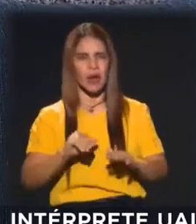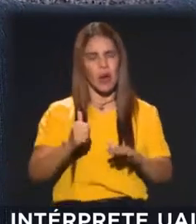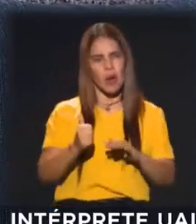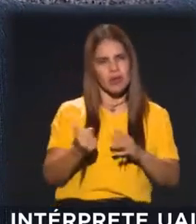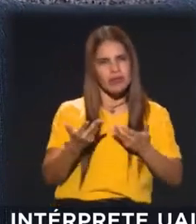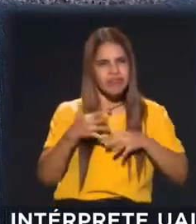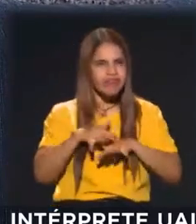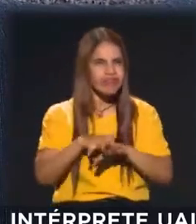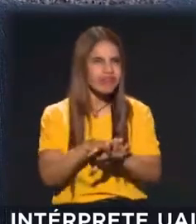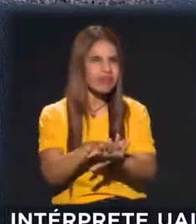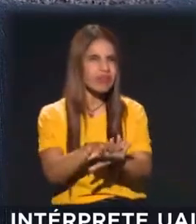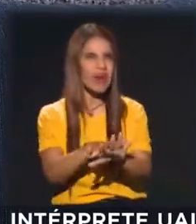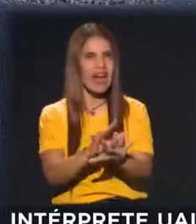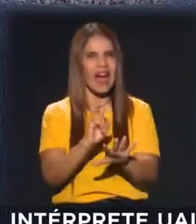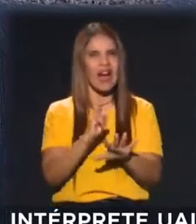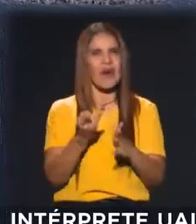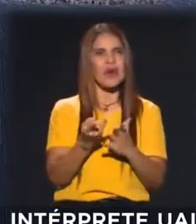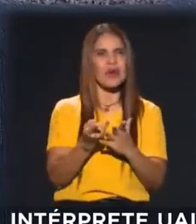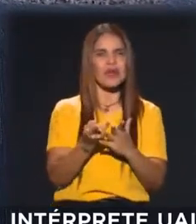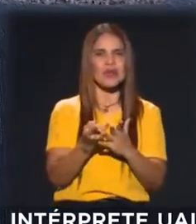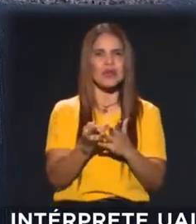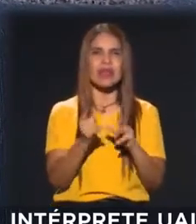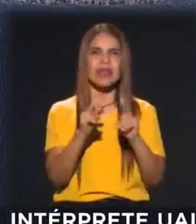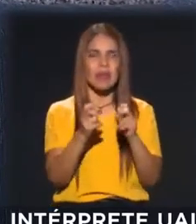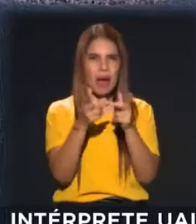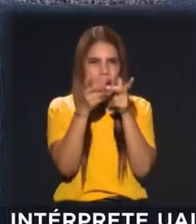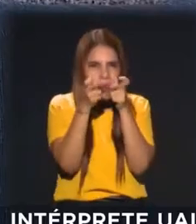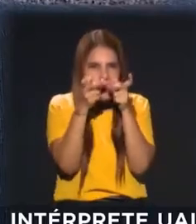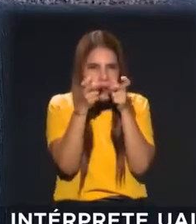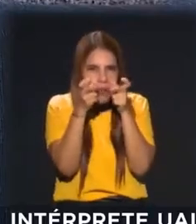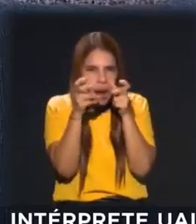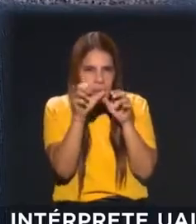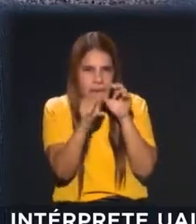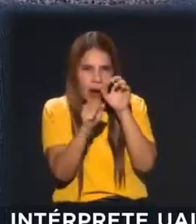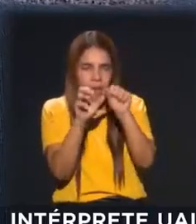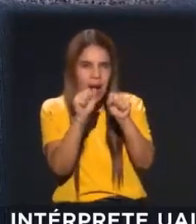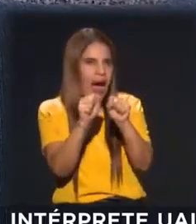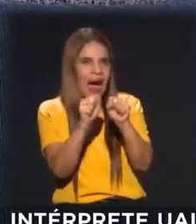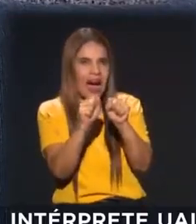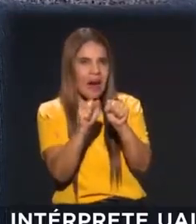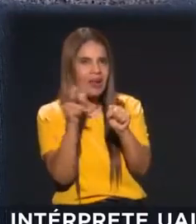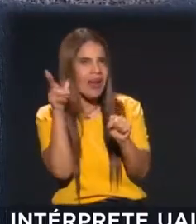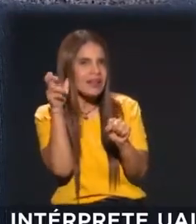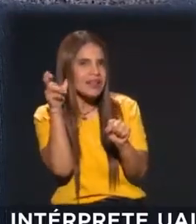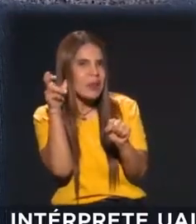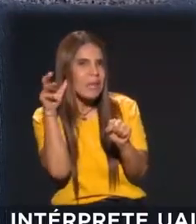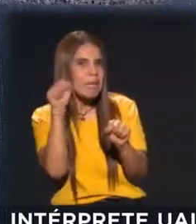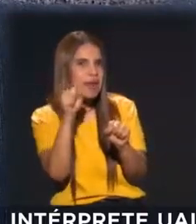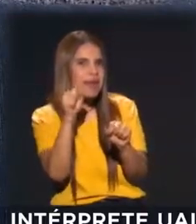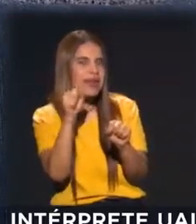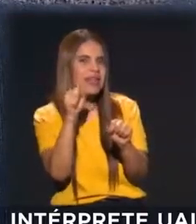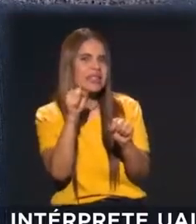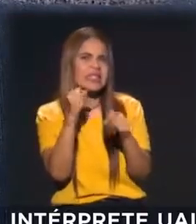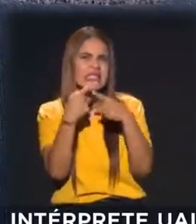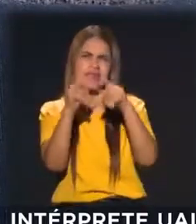más de combinación, hay otros que es a través de la parte visual que entienden muy bien, hay otros que a la parte auditiva. Es decir,